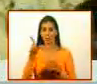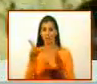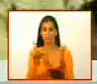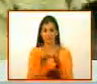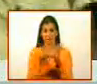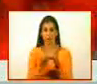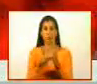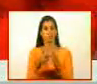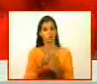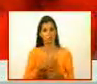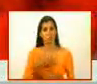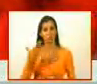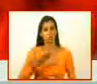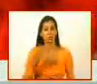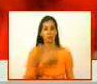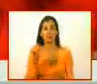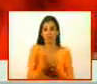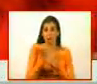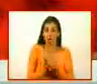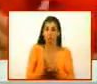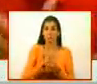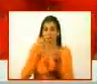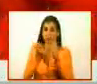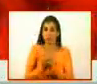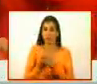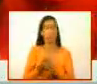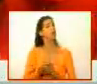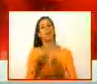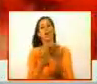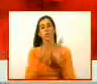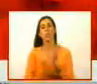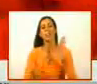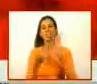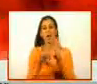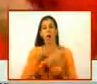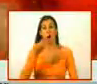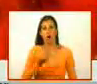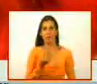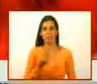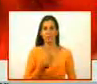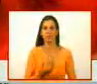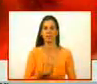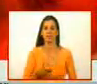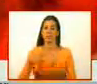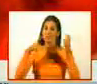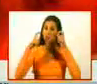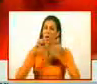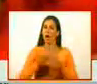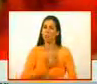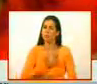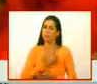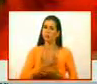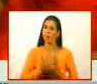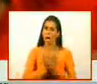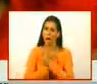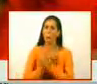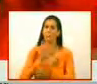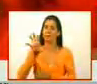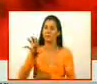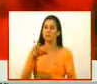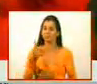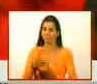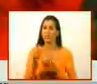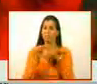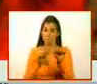su transformación. Y con estos muchachos que vienen de la educación media, jóvenes, patriotas, nosotros vamos a construir la universidad que necesitamos. Para cuando